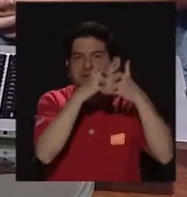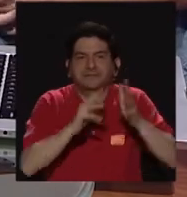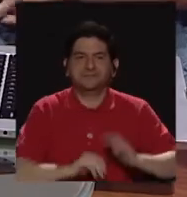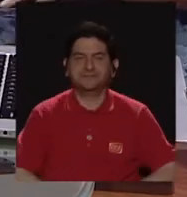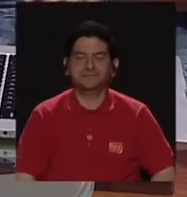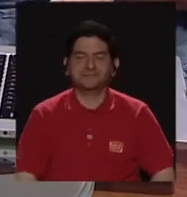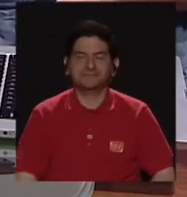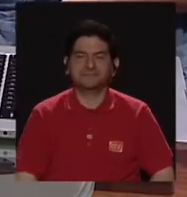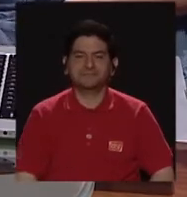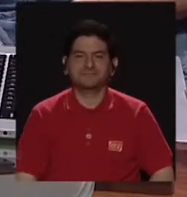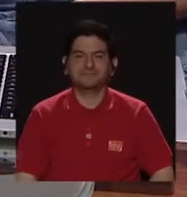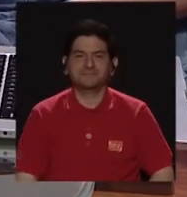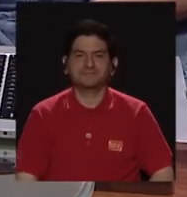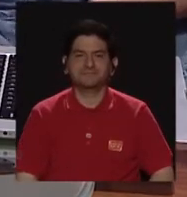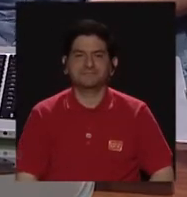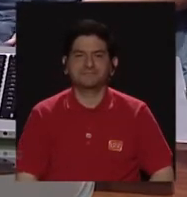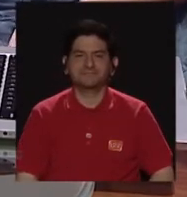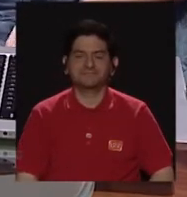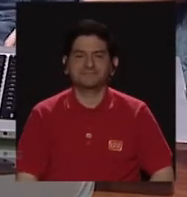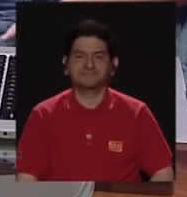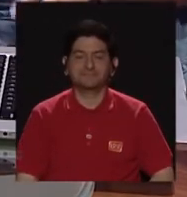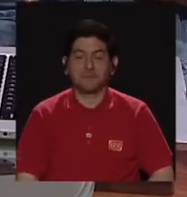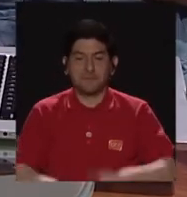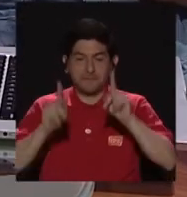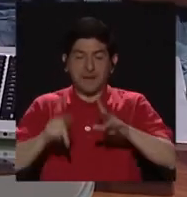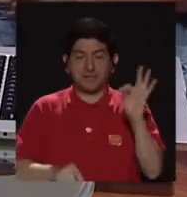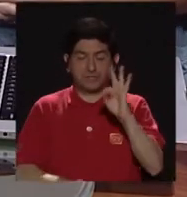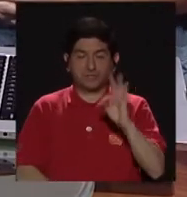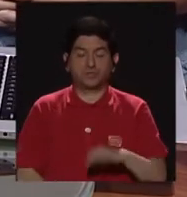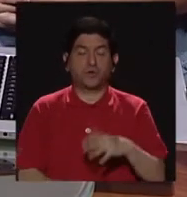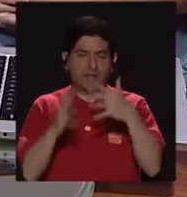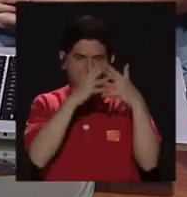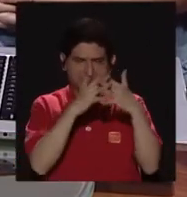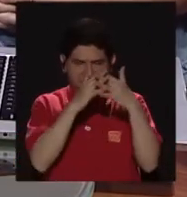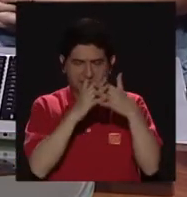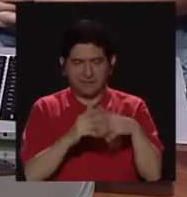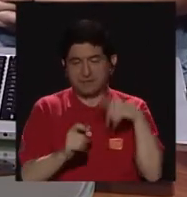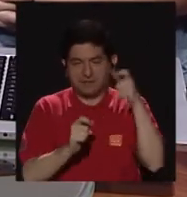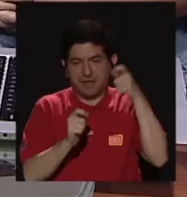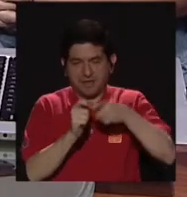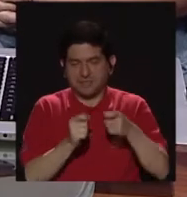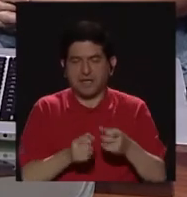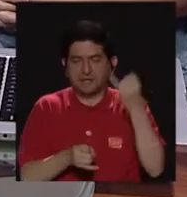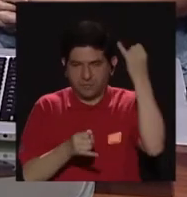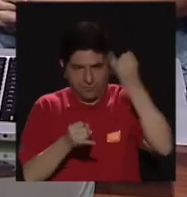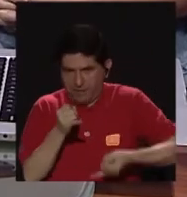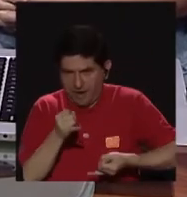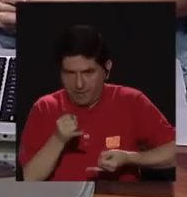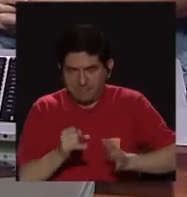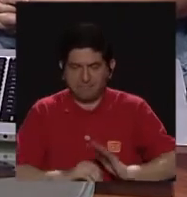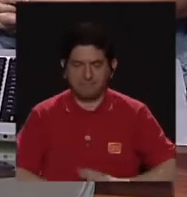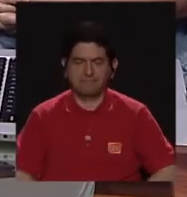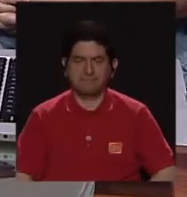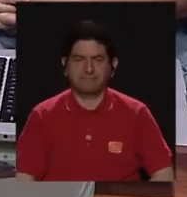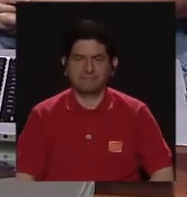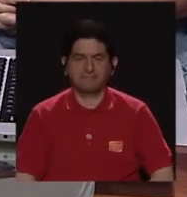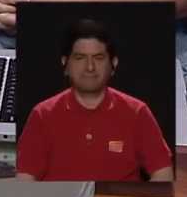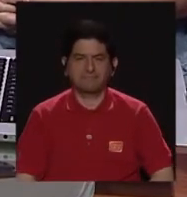verdad bueno las personas en este caso estadounidenses finalmente verdad también eso hay que destacarlo